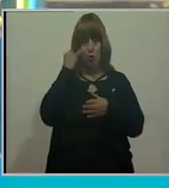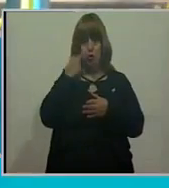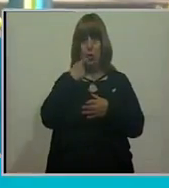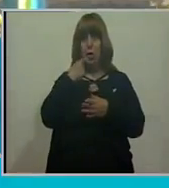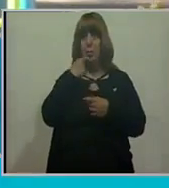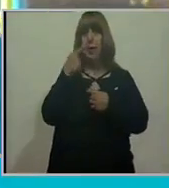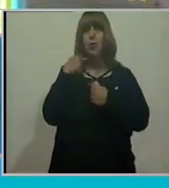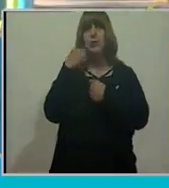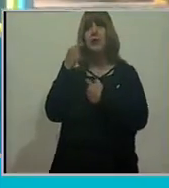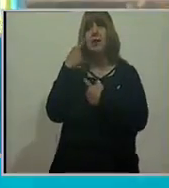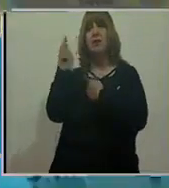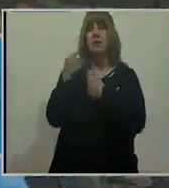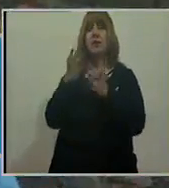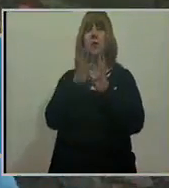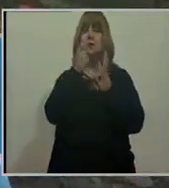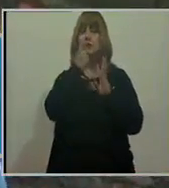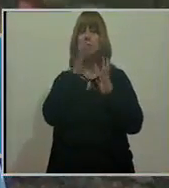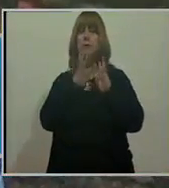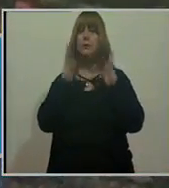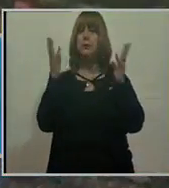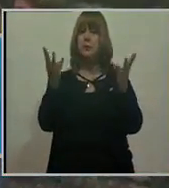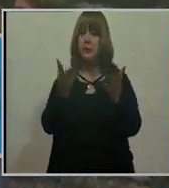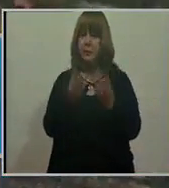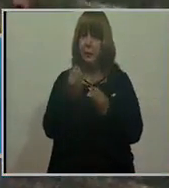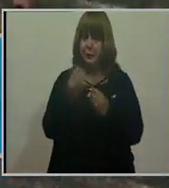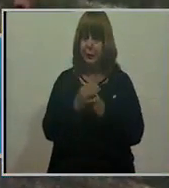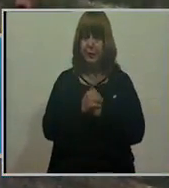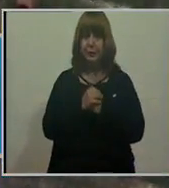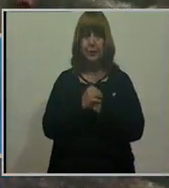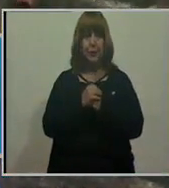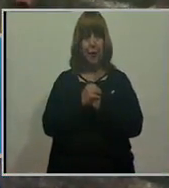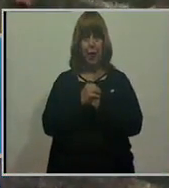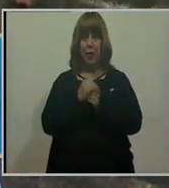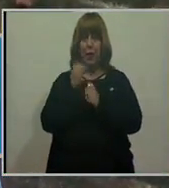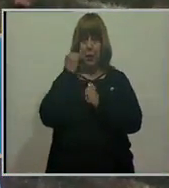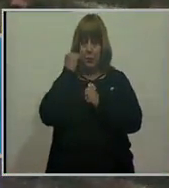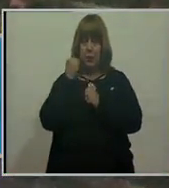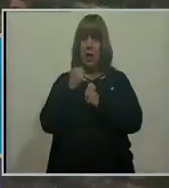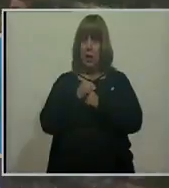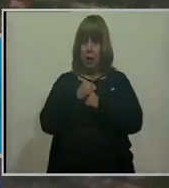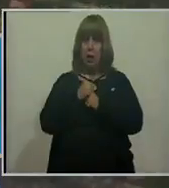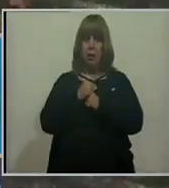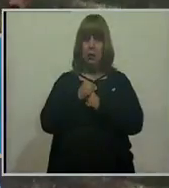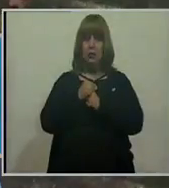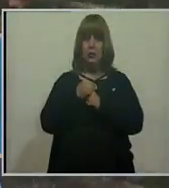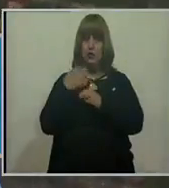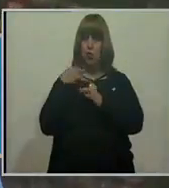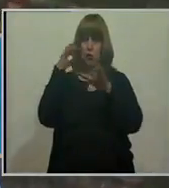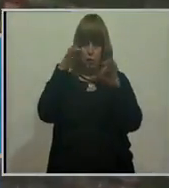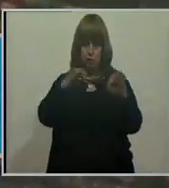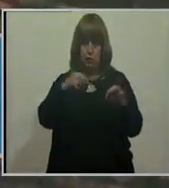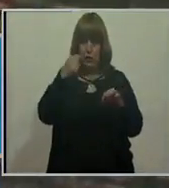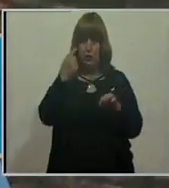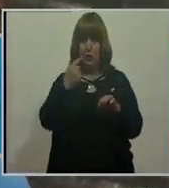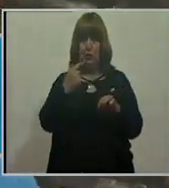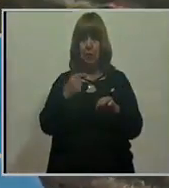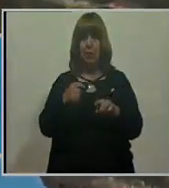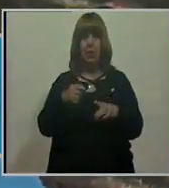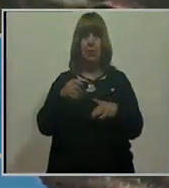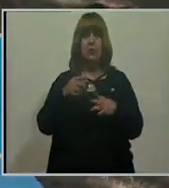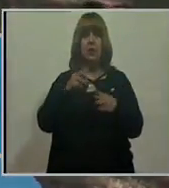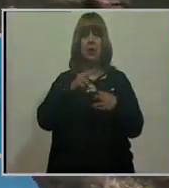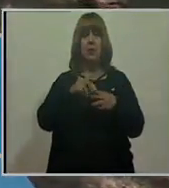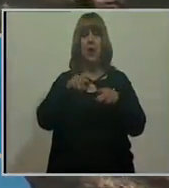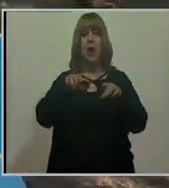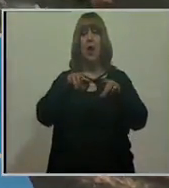perimetral. Esto nos decían. Mínimo se hace reducir un 70%. Cuando llegué yo a esta plaza acá, todos los días juntaba las maderitas